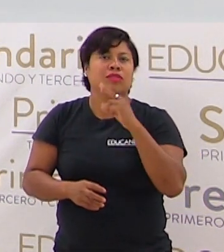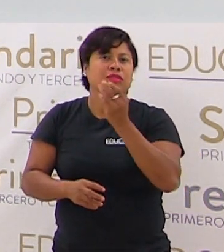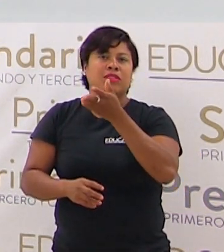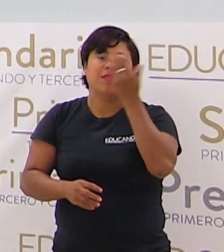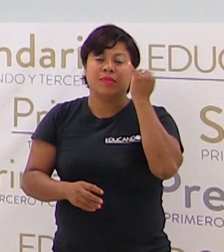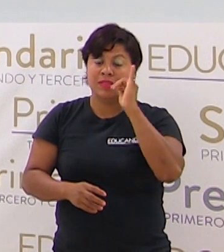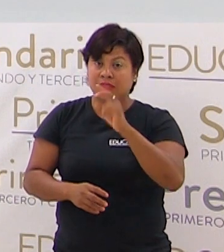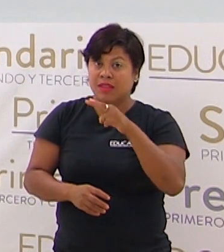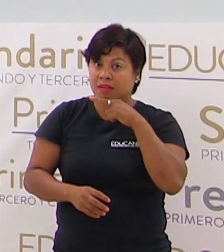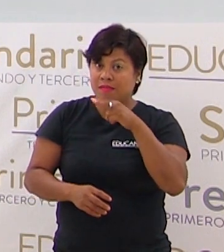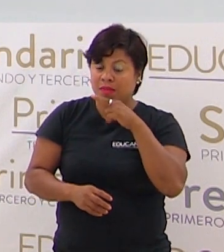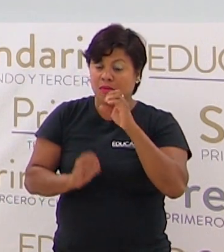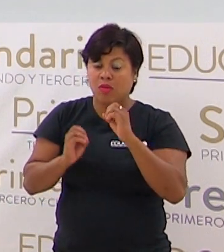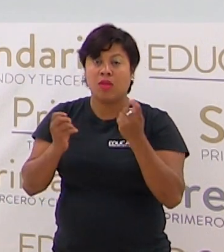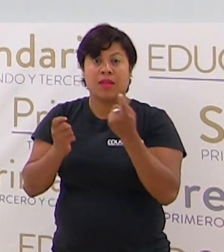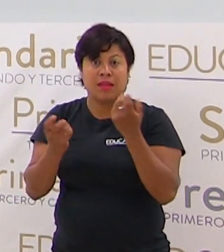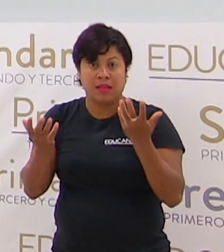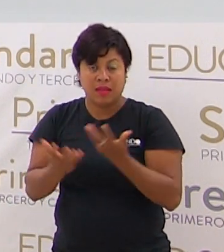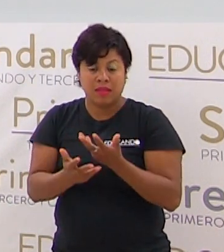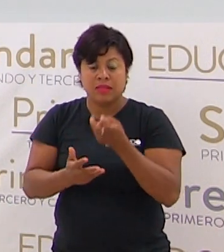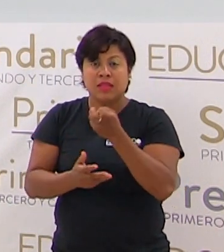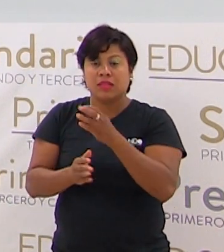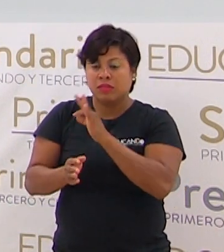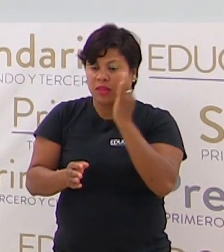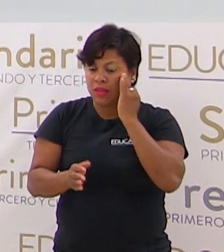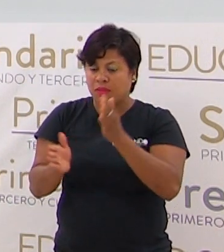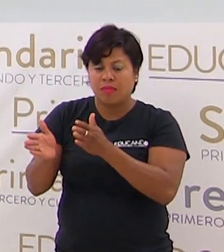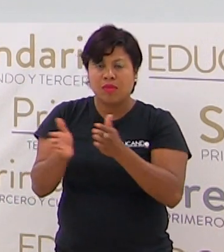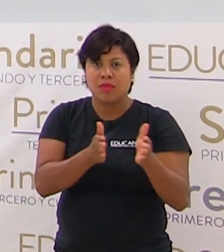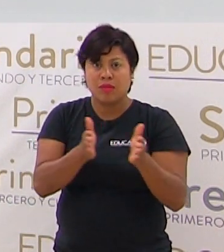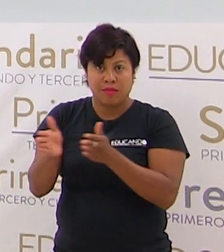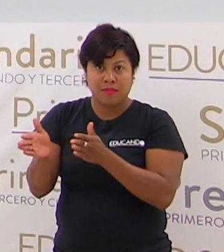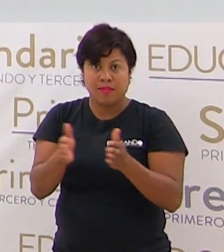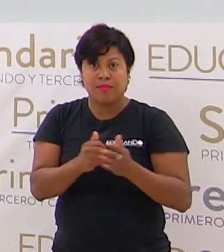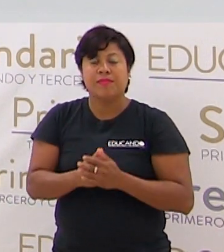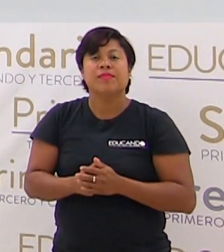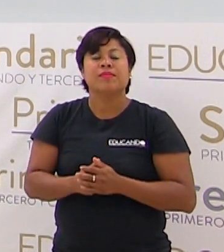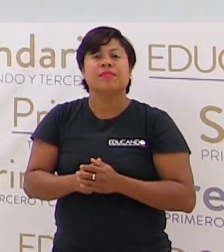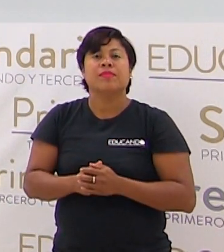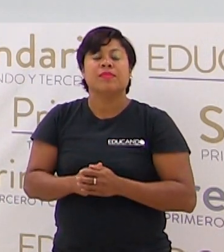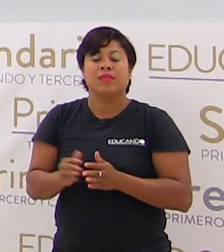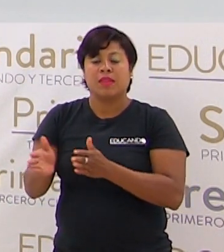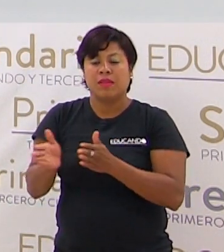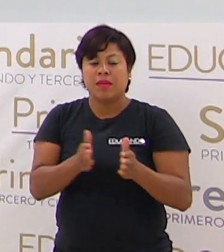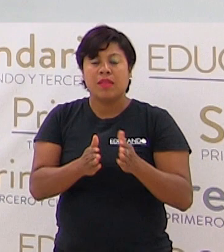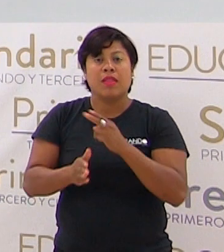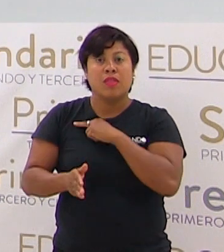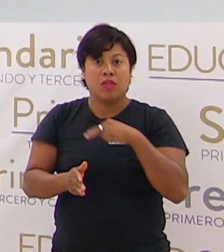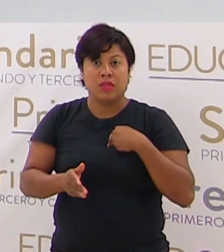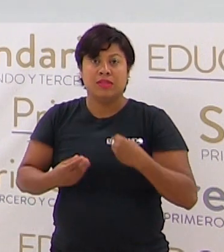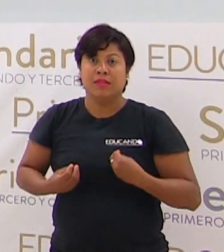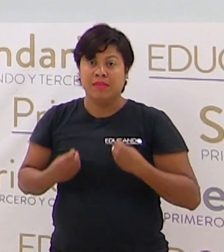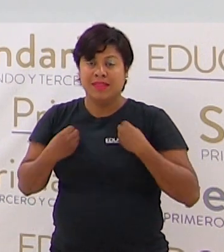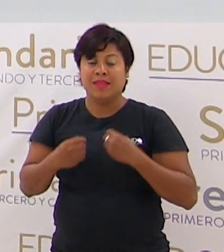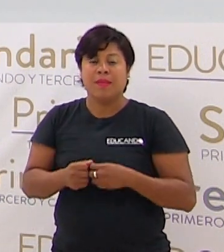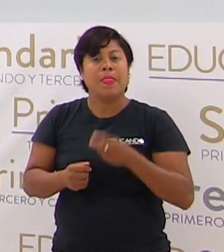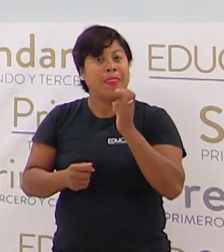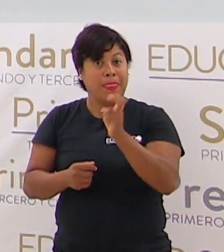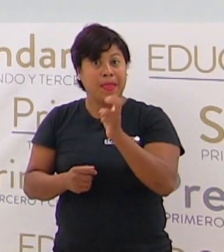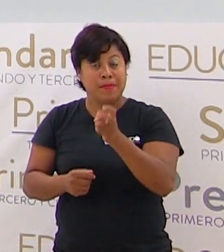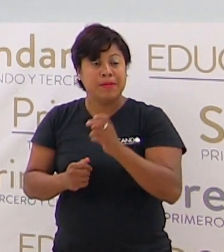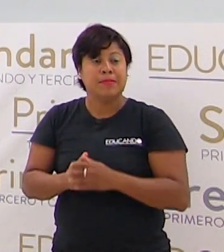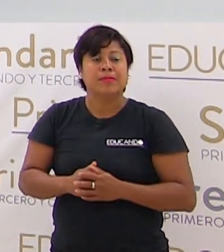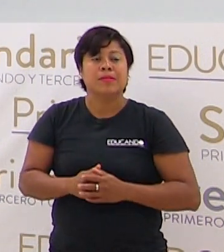sabemos si el verbo o la acción está ubicado en un momento, bien, o en un espacio de nuestra línea. Es